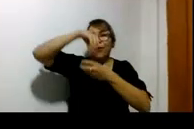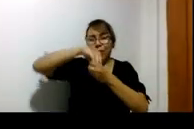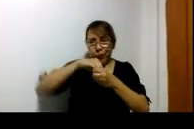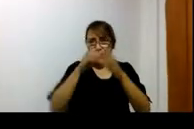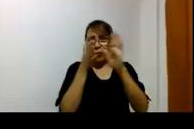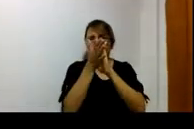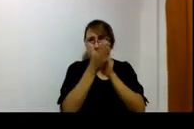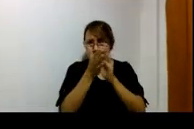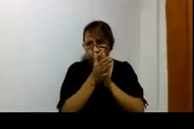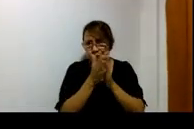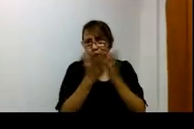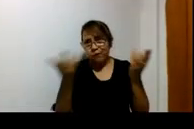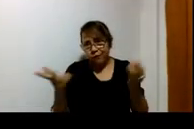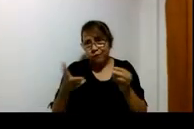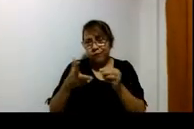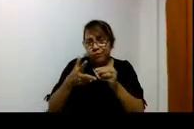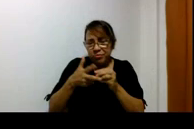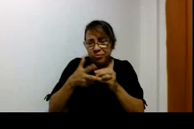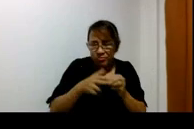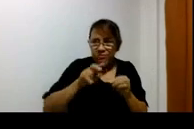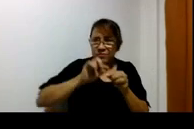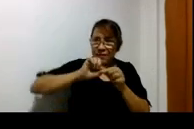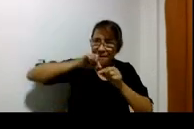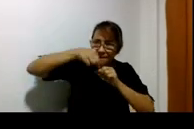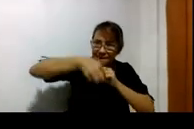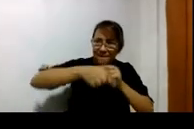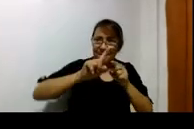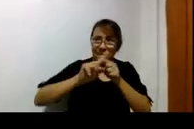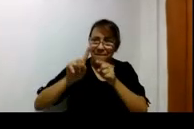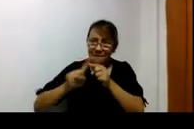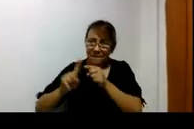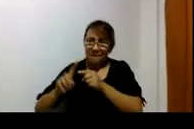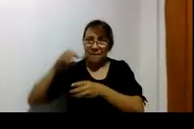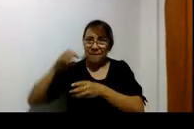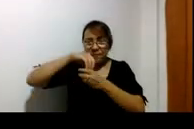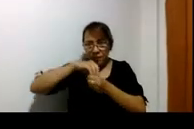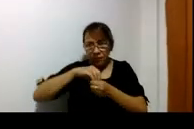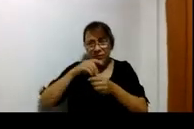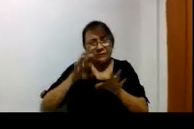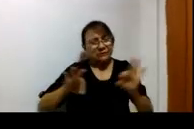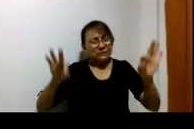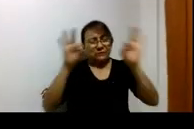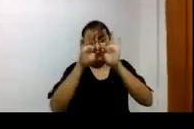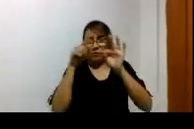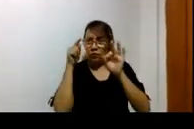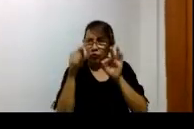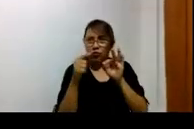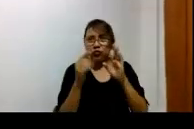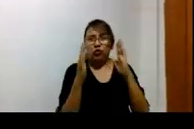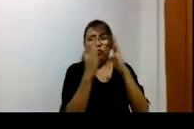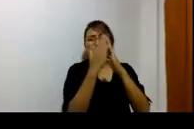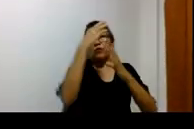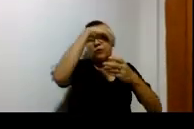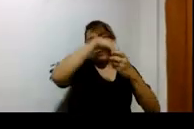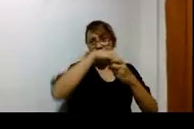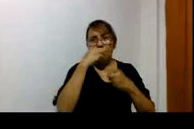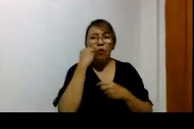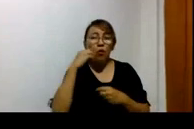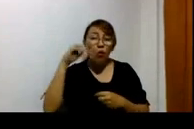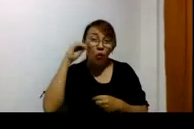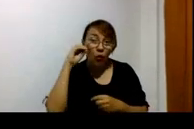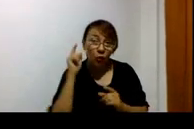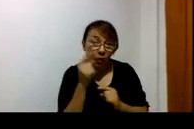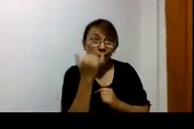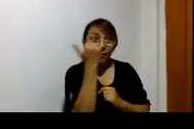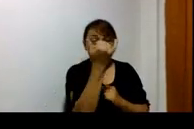material instrumental y material de curación que nos van a ser supremamente útiles en nuestros hogares porque no sabemos en qué